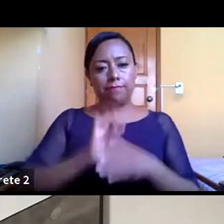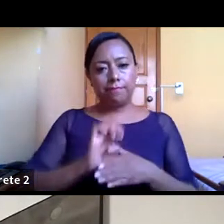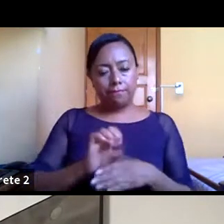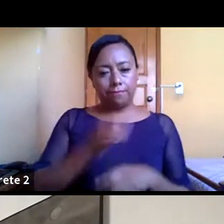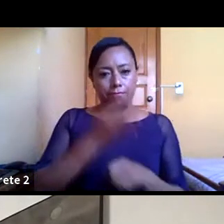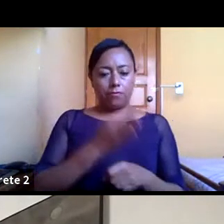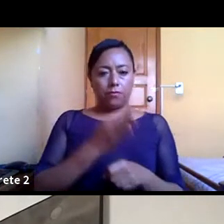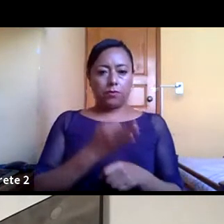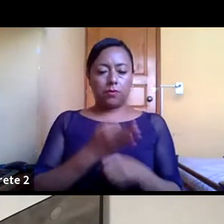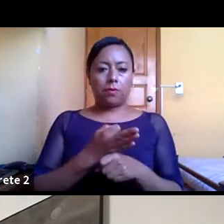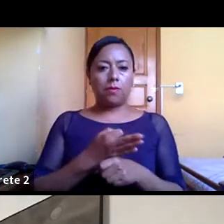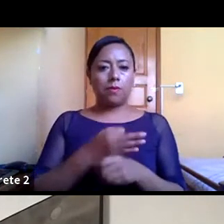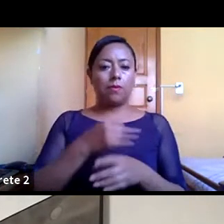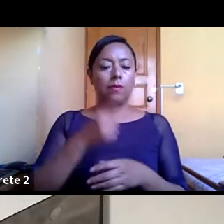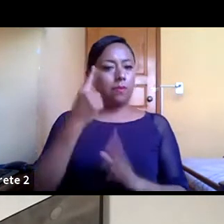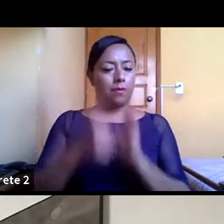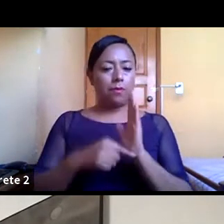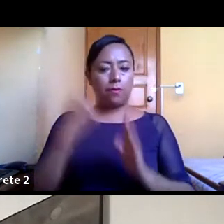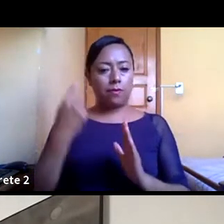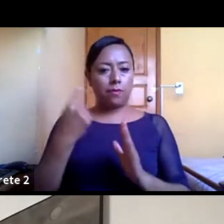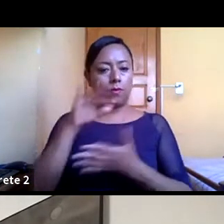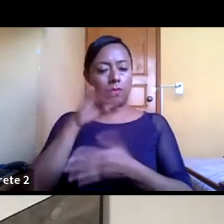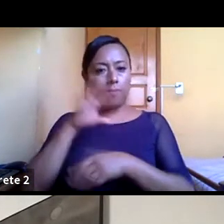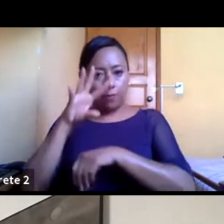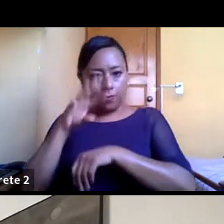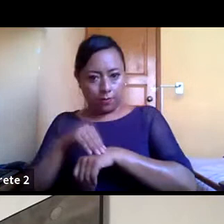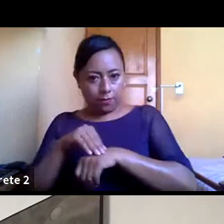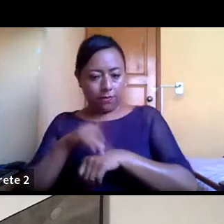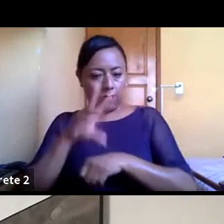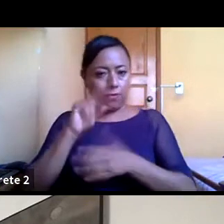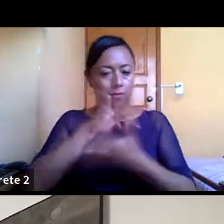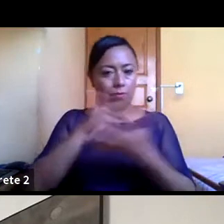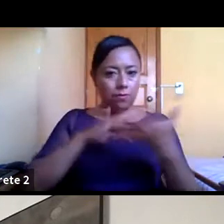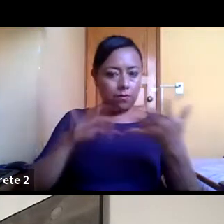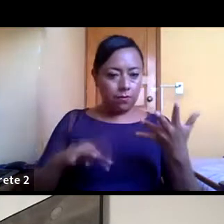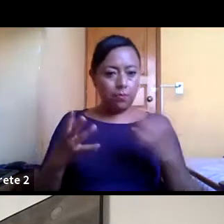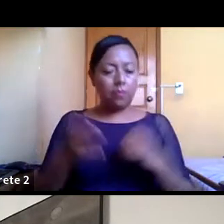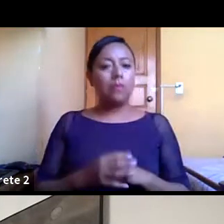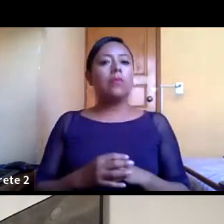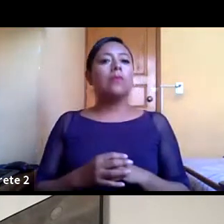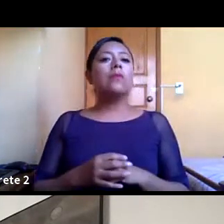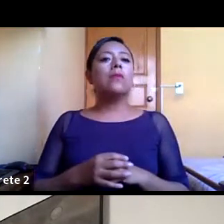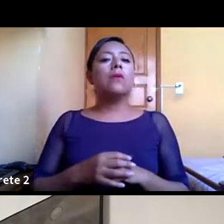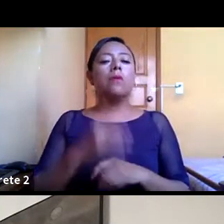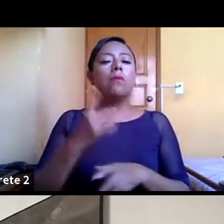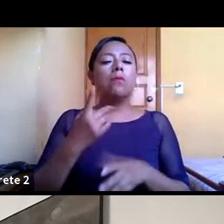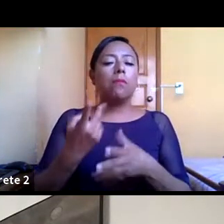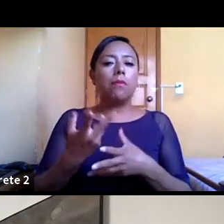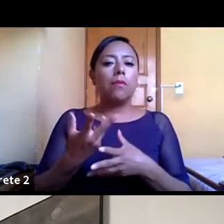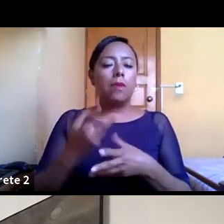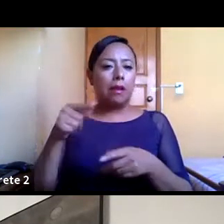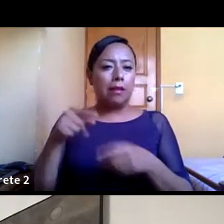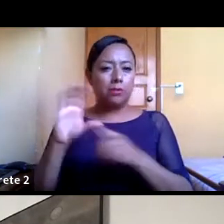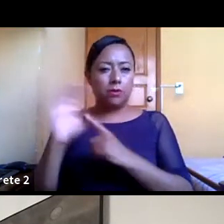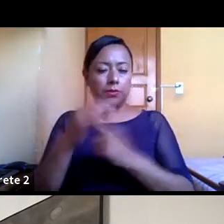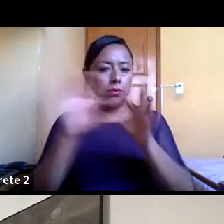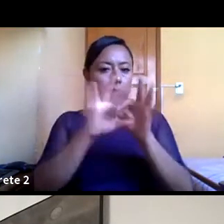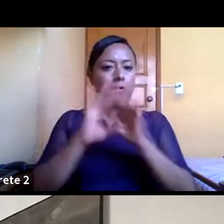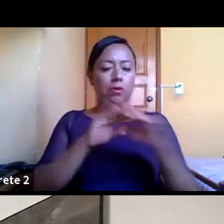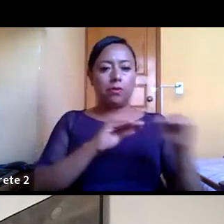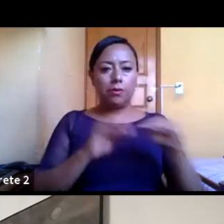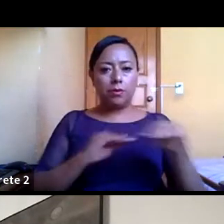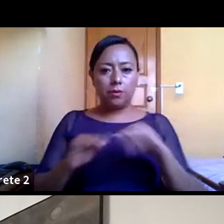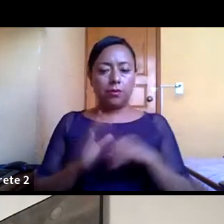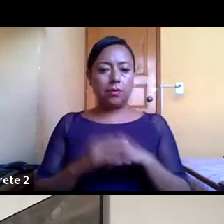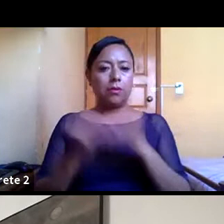disculpando la lectura del acta de la segunda sesión ordinaria, votando en su caso en Comisiones Unidas de Movilidad, igualmente la consideración de la versión